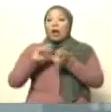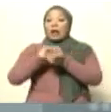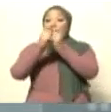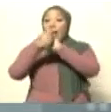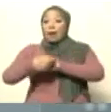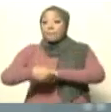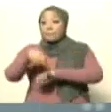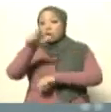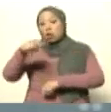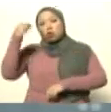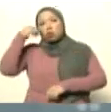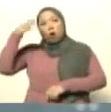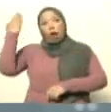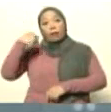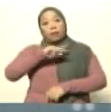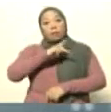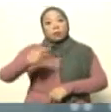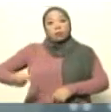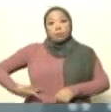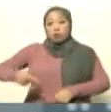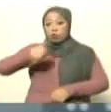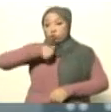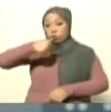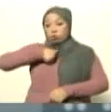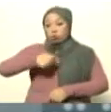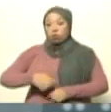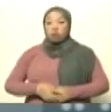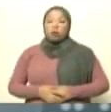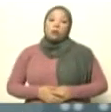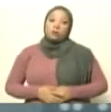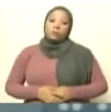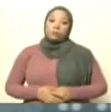ese instante. Y llega